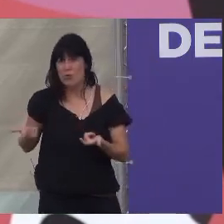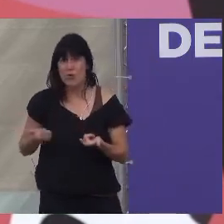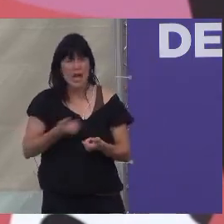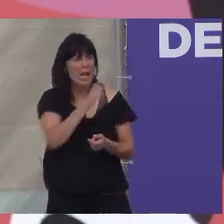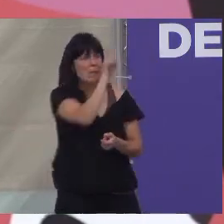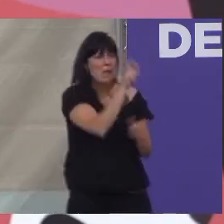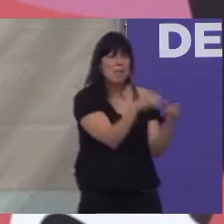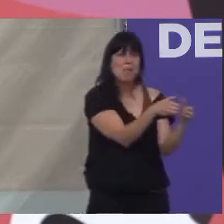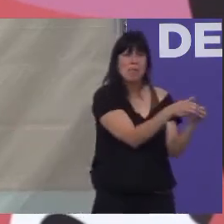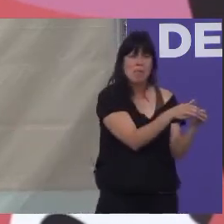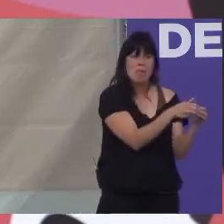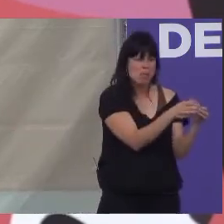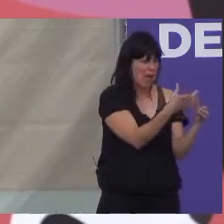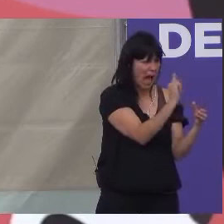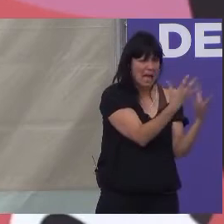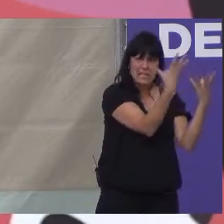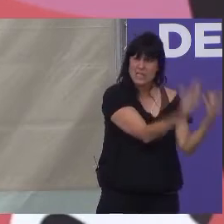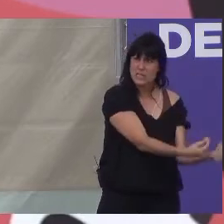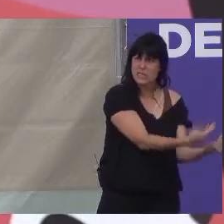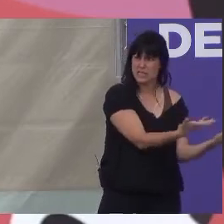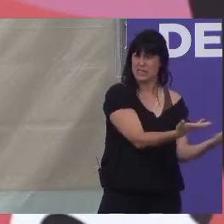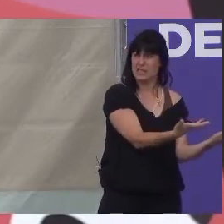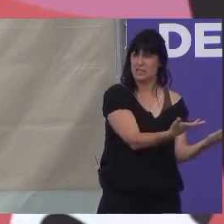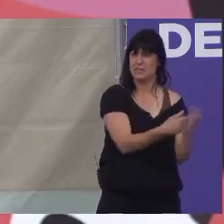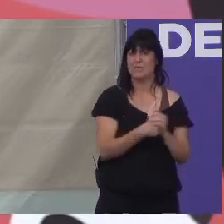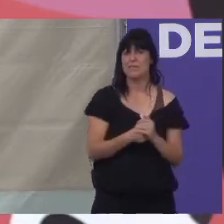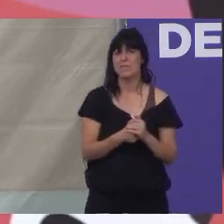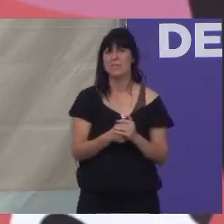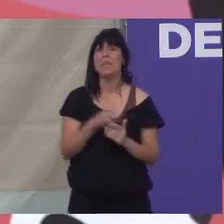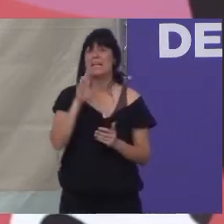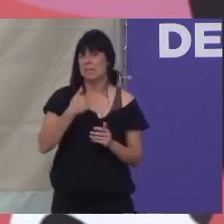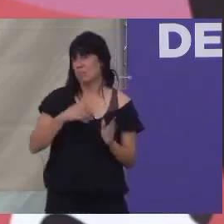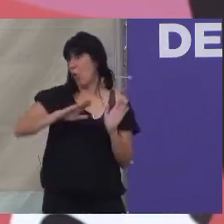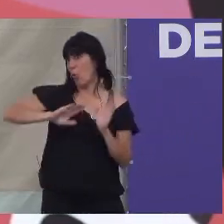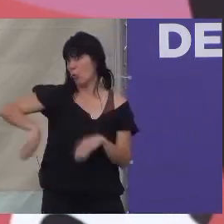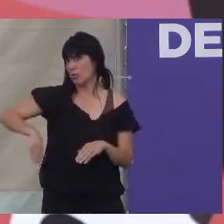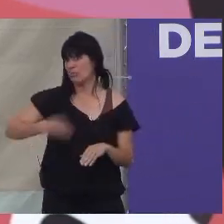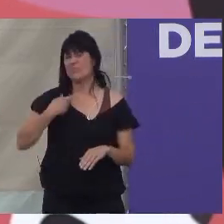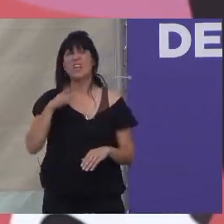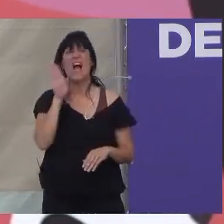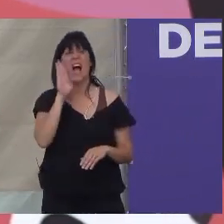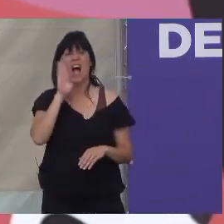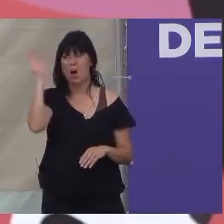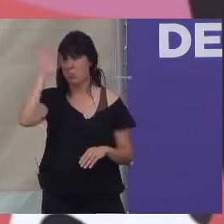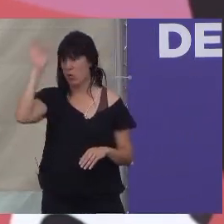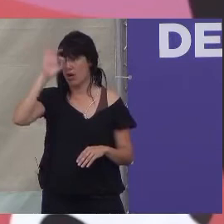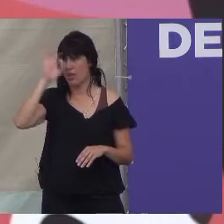tanto. Me gustaría además, por último, como decía Juan Carlos